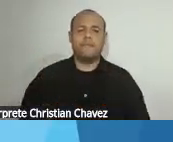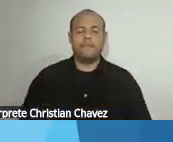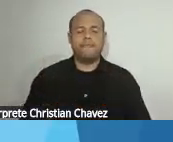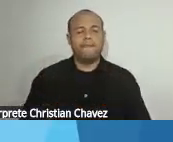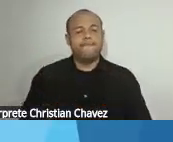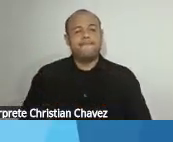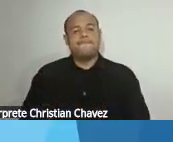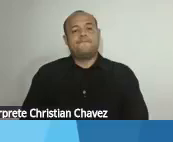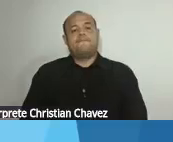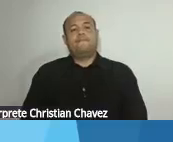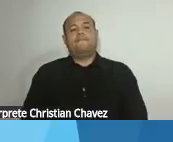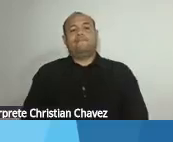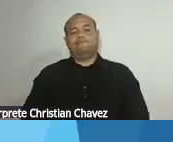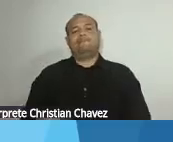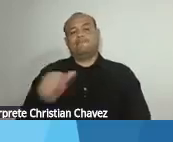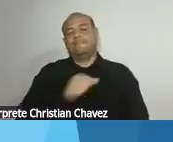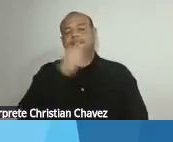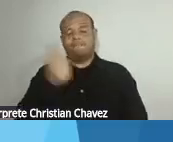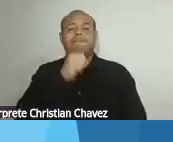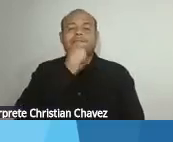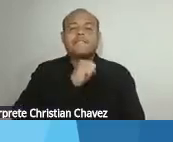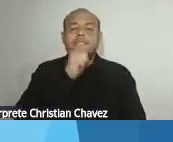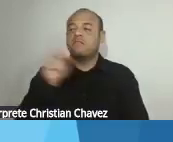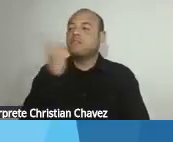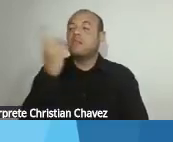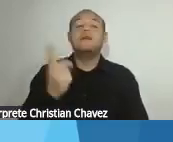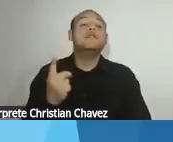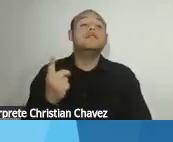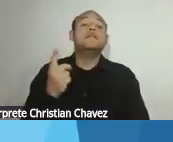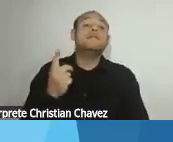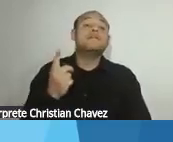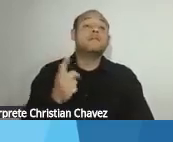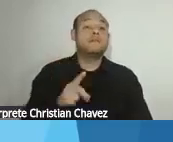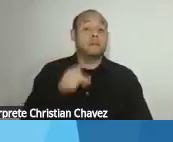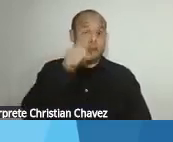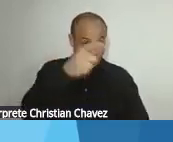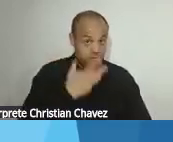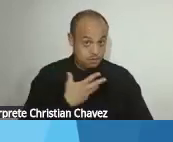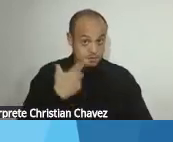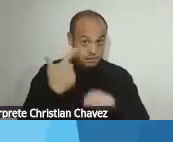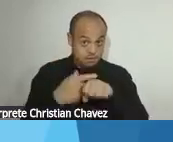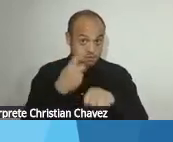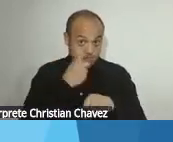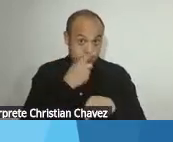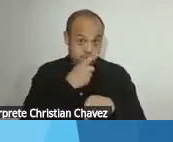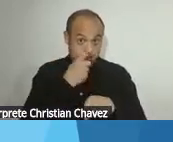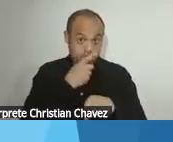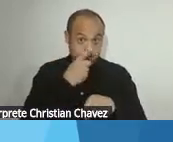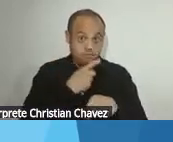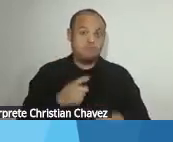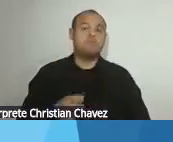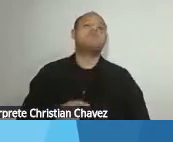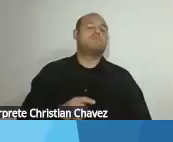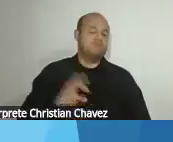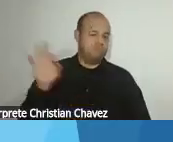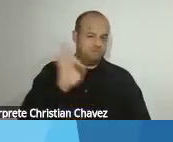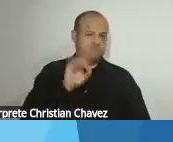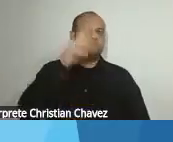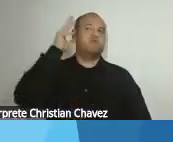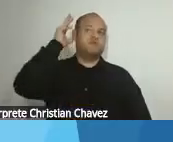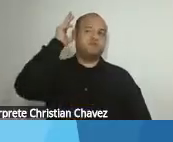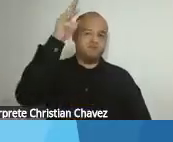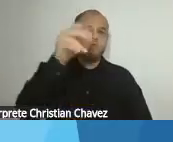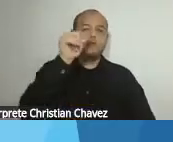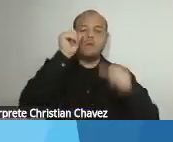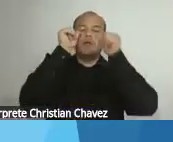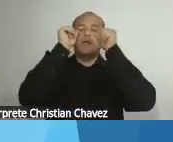Aquí tenemos otro mito de la diabetes que nos menciona, si tienes diabetes, seguro perderás la vista